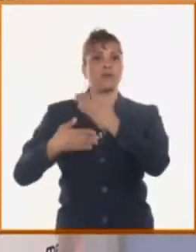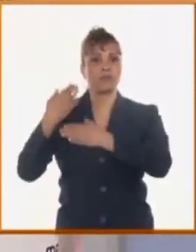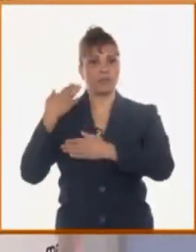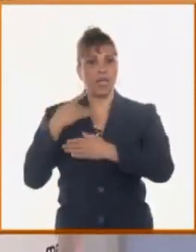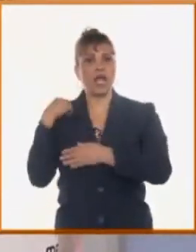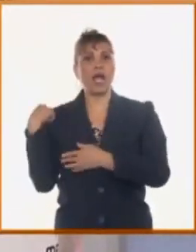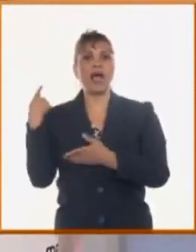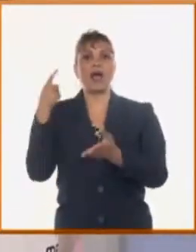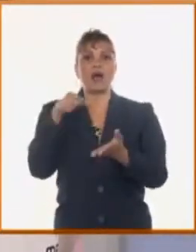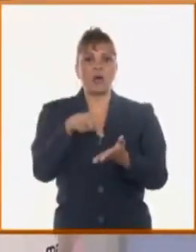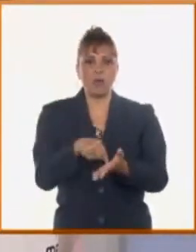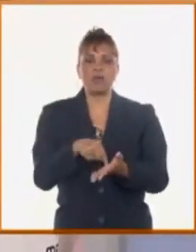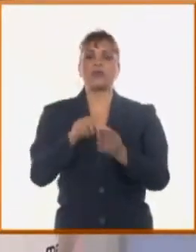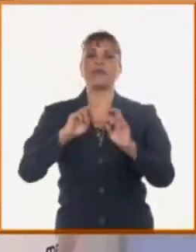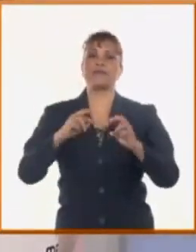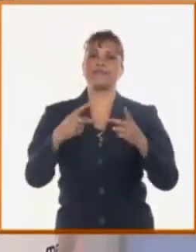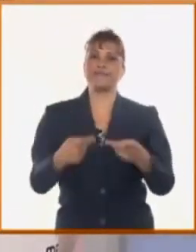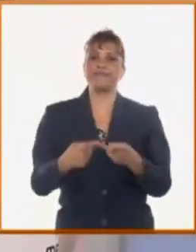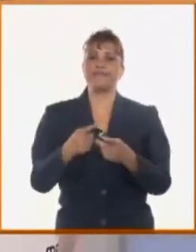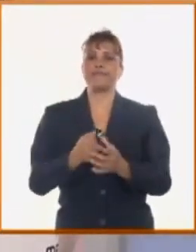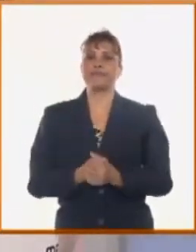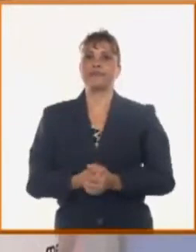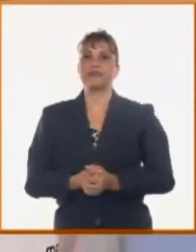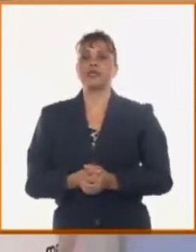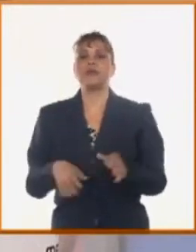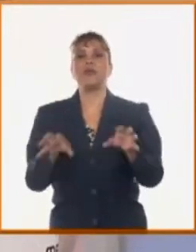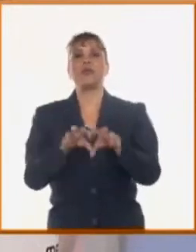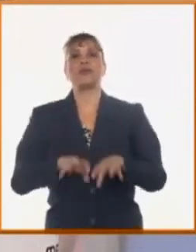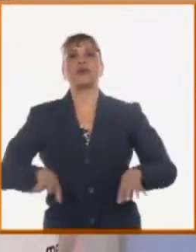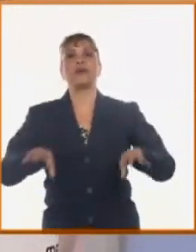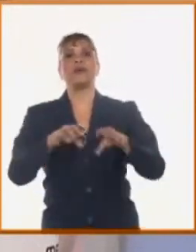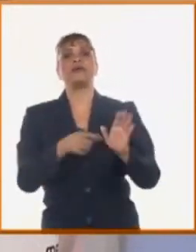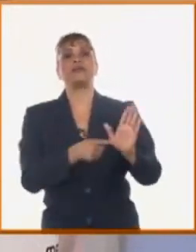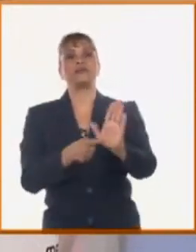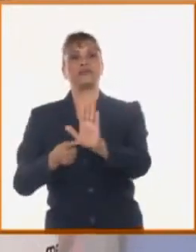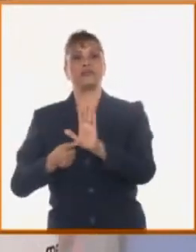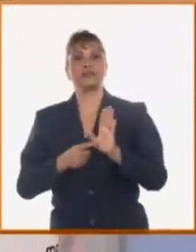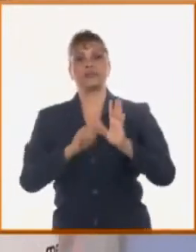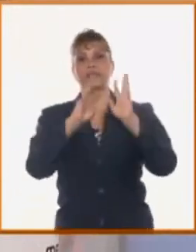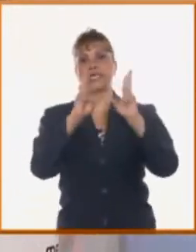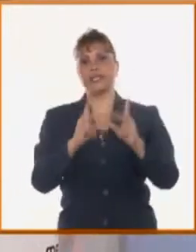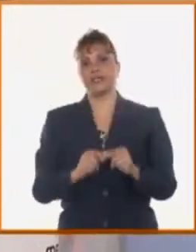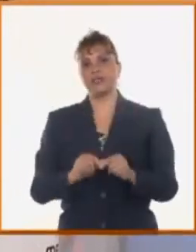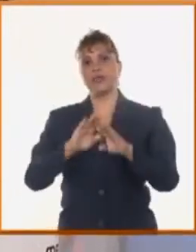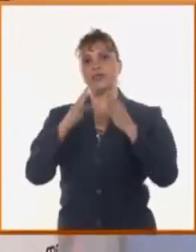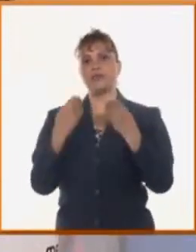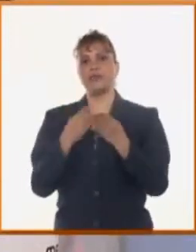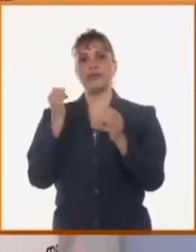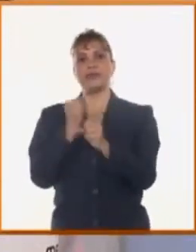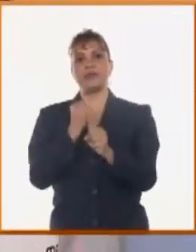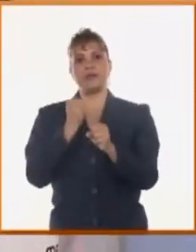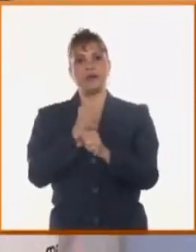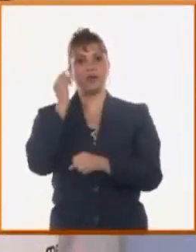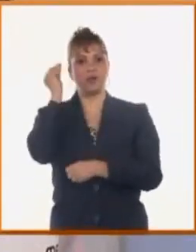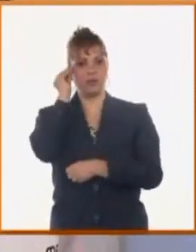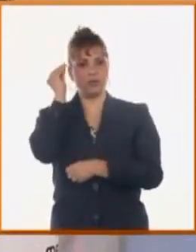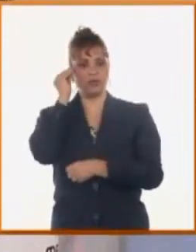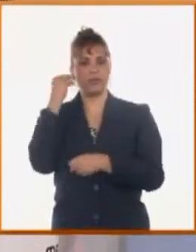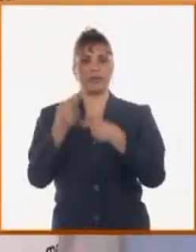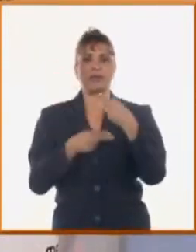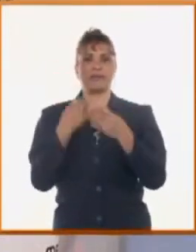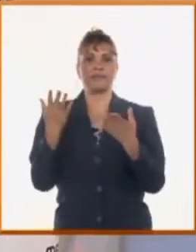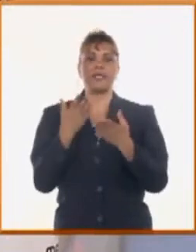que, bueno, puede ser, por supuesto, un espacio donde se exhiba el resultado de esta gestión del conocimiento que hacen nuestros